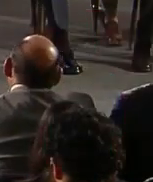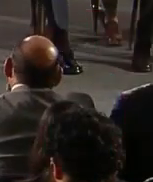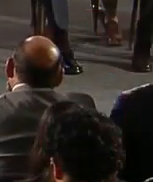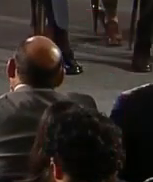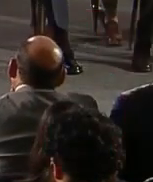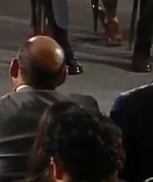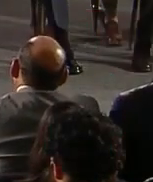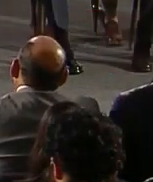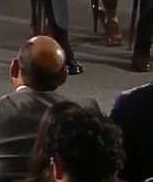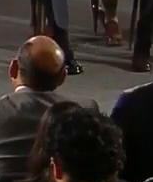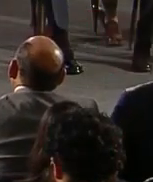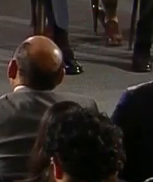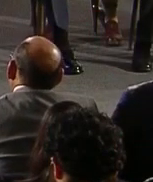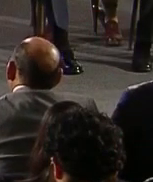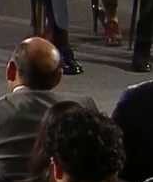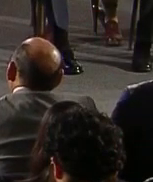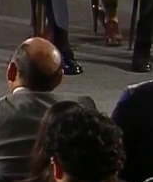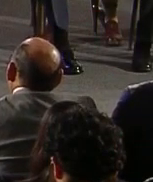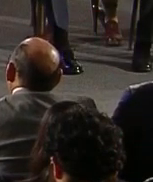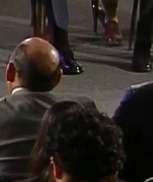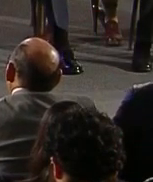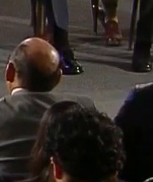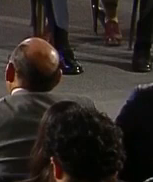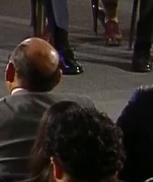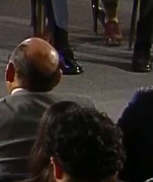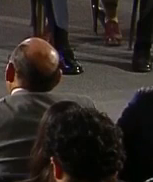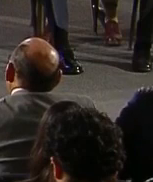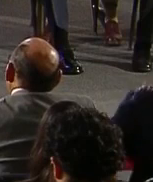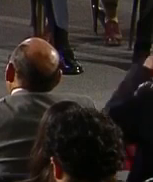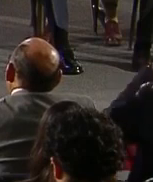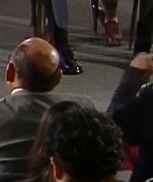queremos un país en paz,